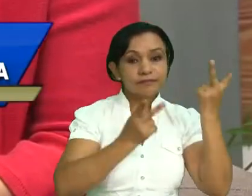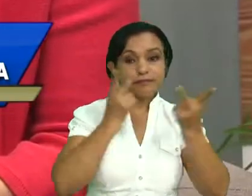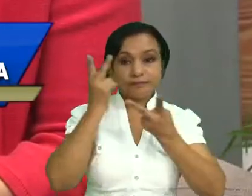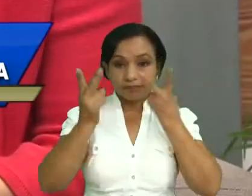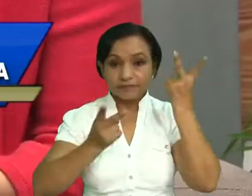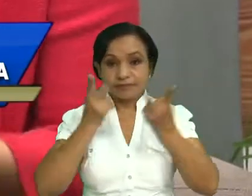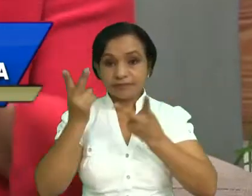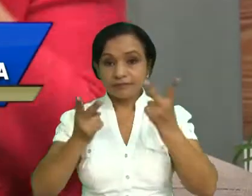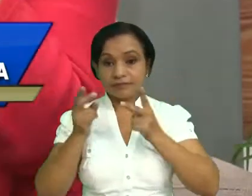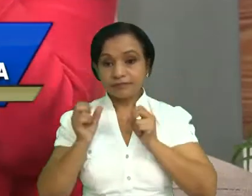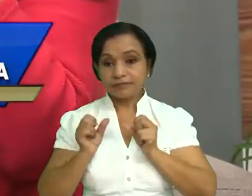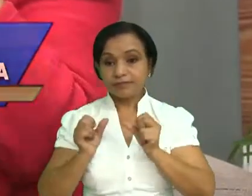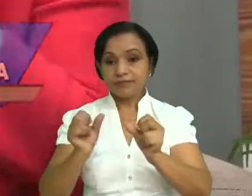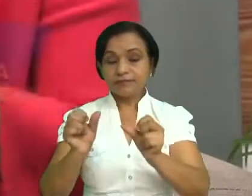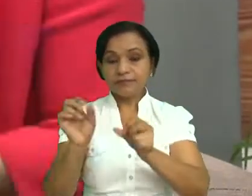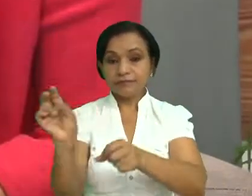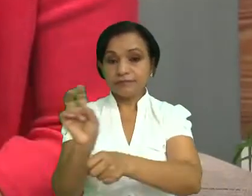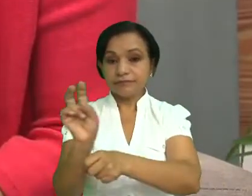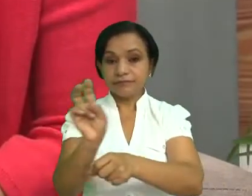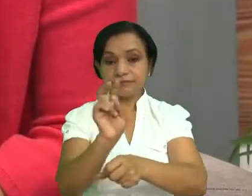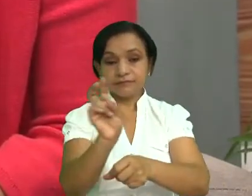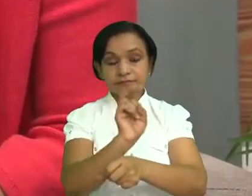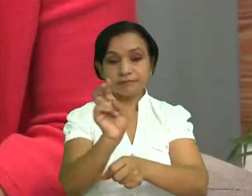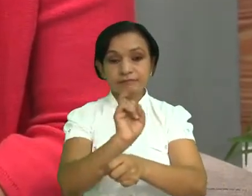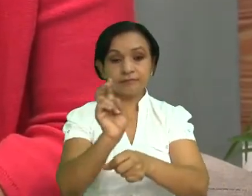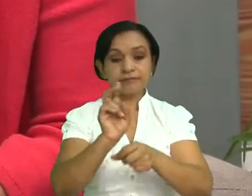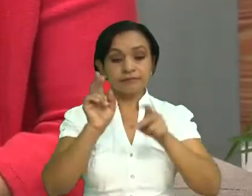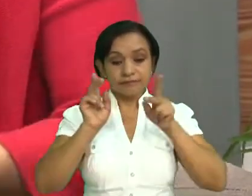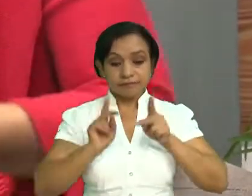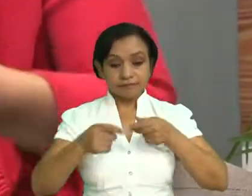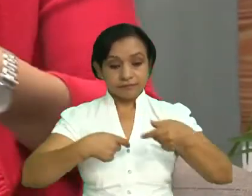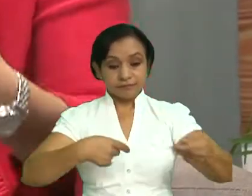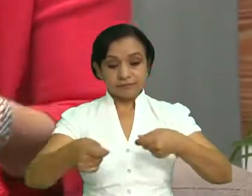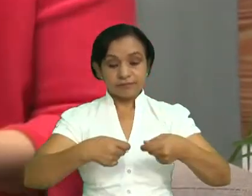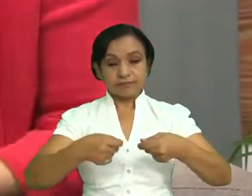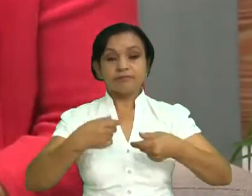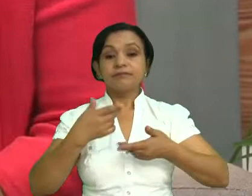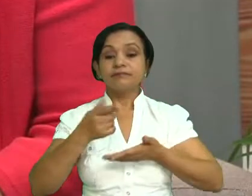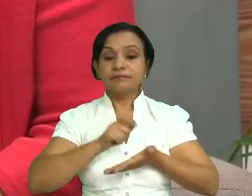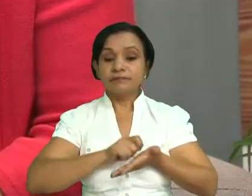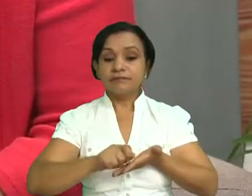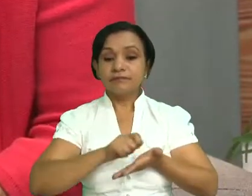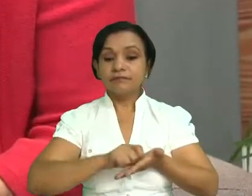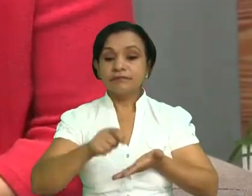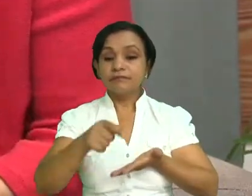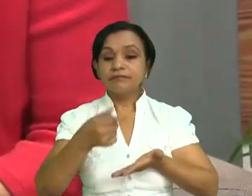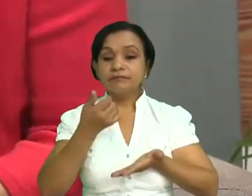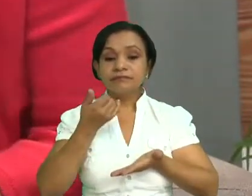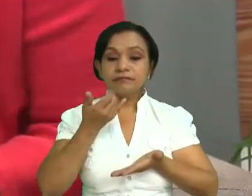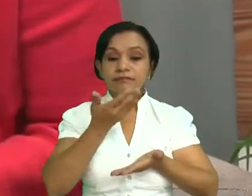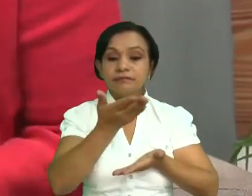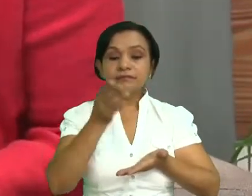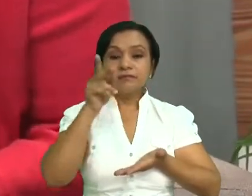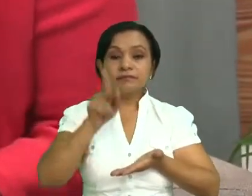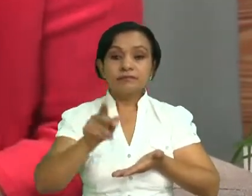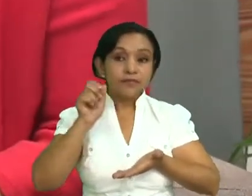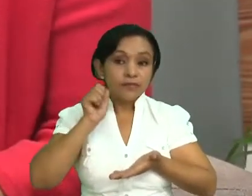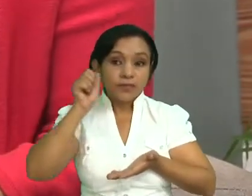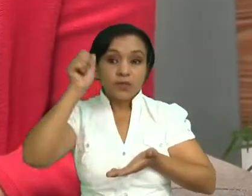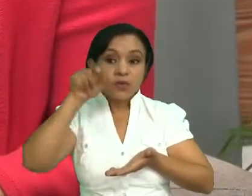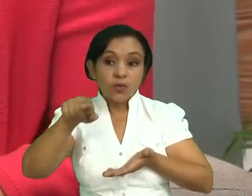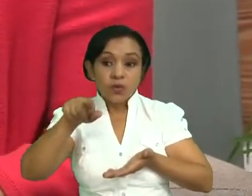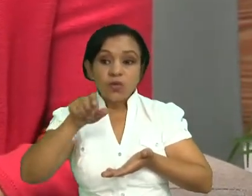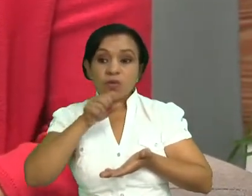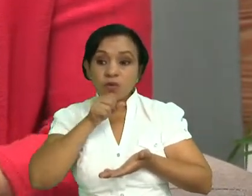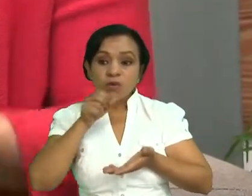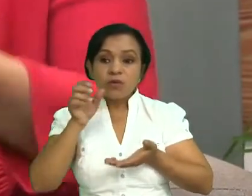los permanentemente, la supervisión de los tramos, pero además levantar, ¿verdad?, esta información de los adultos mayores que tenemos